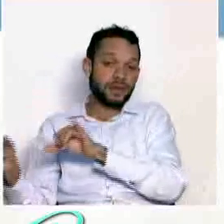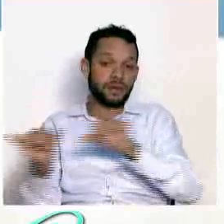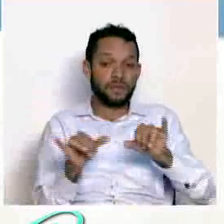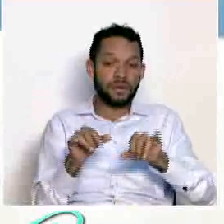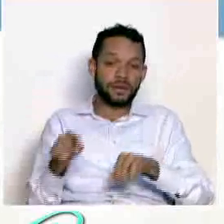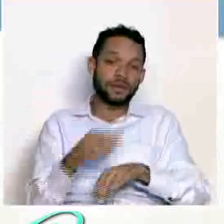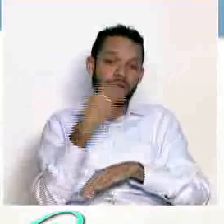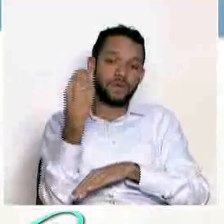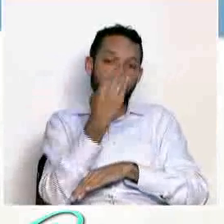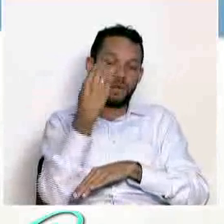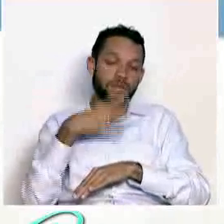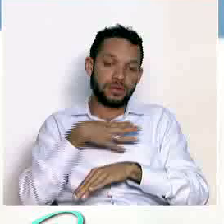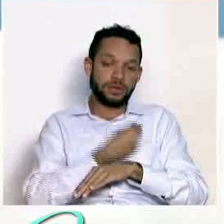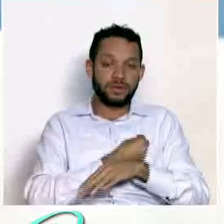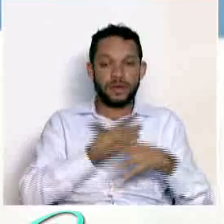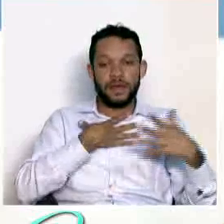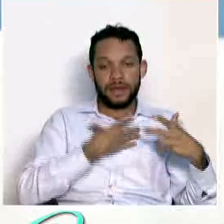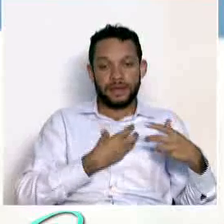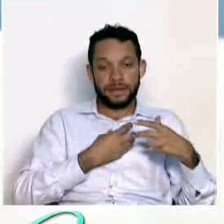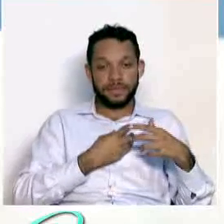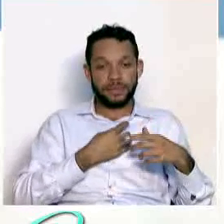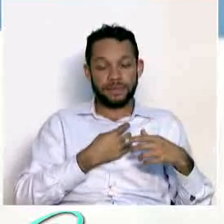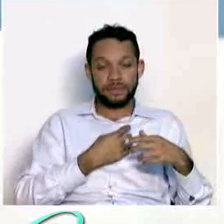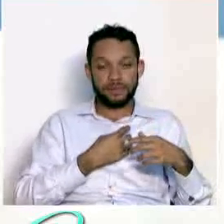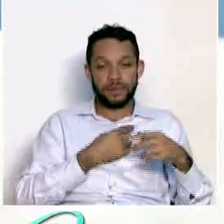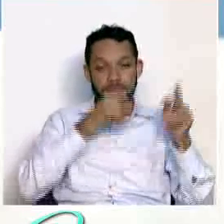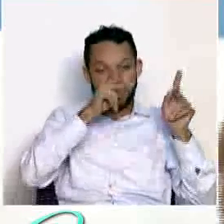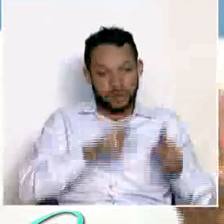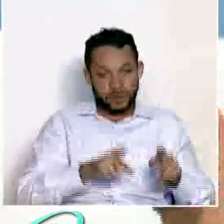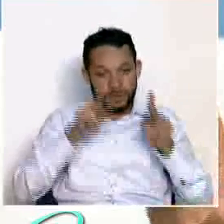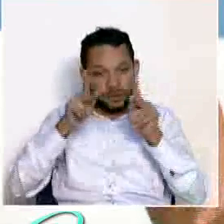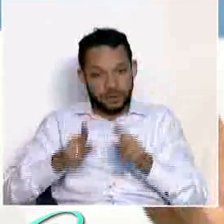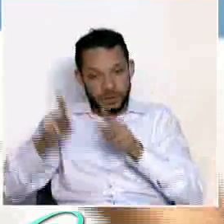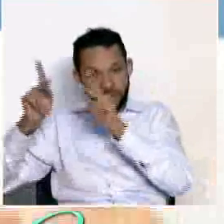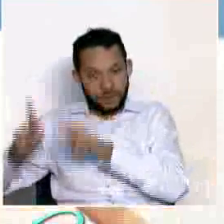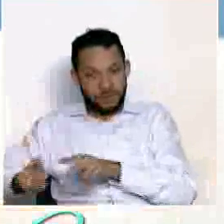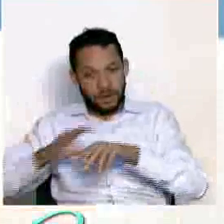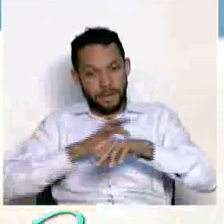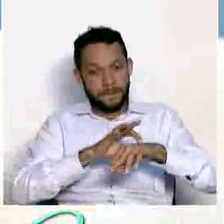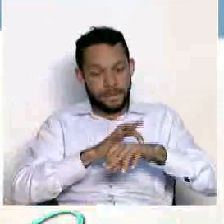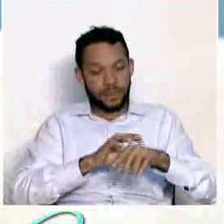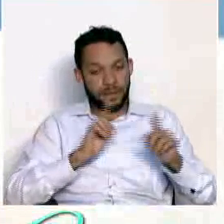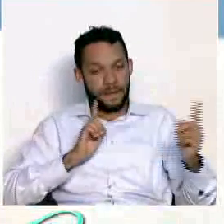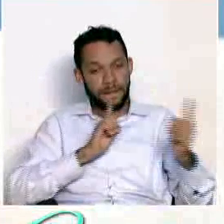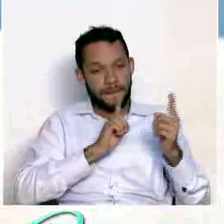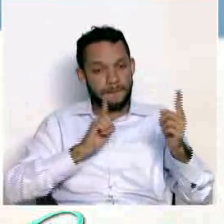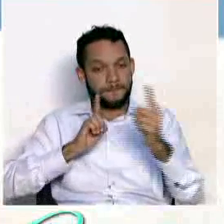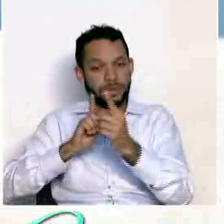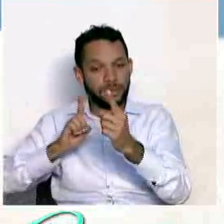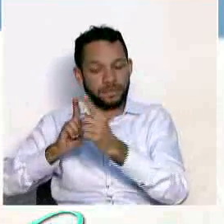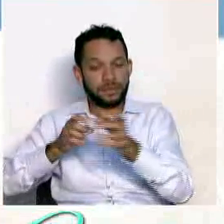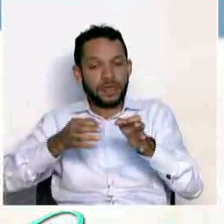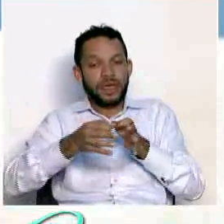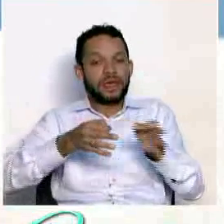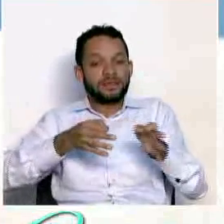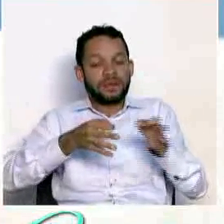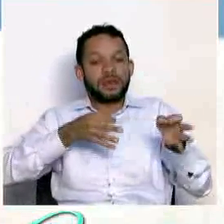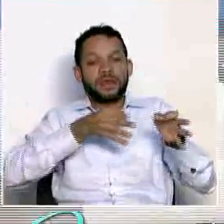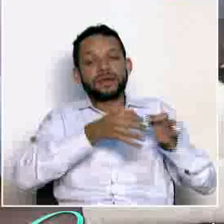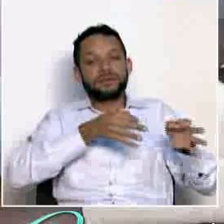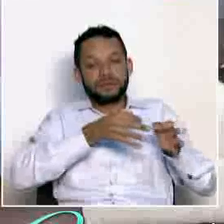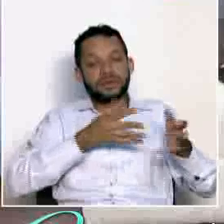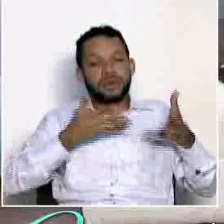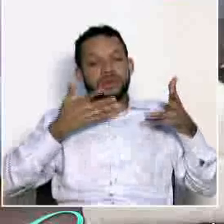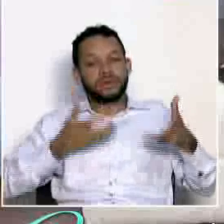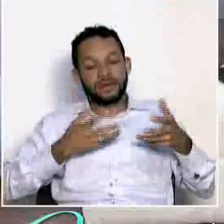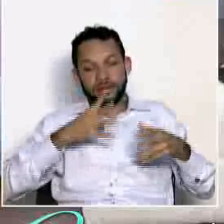porque 6 ojos ven más que 2. Yo quisiera que Santiago nos contara un poco de esta experiencia. Y